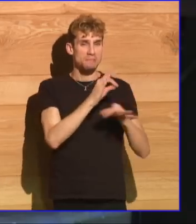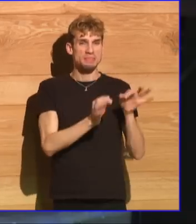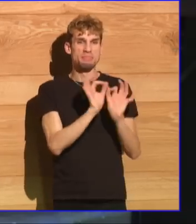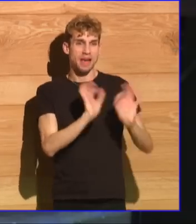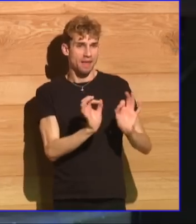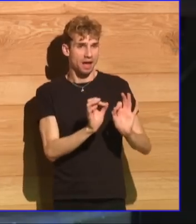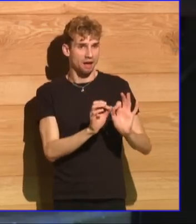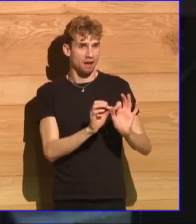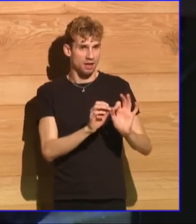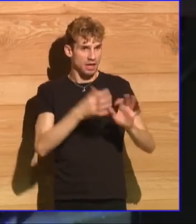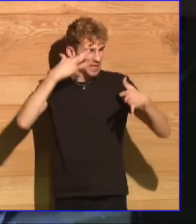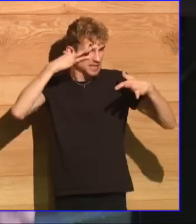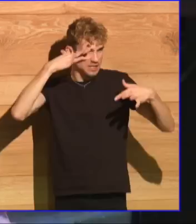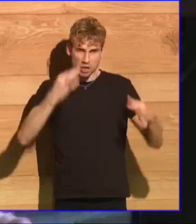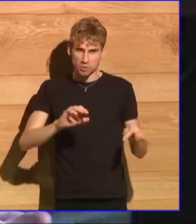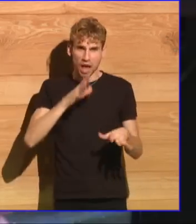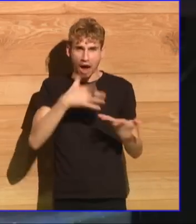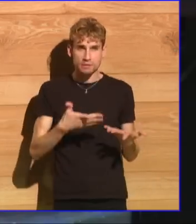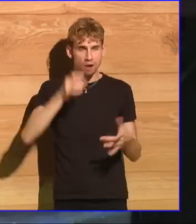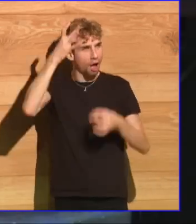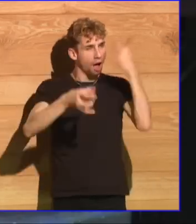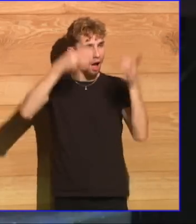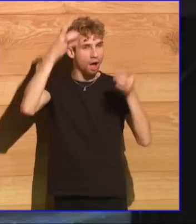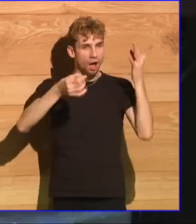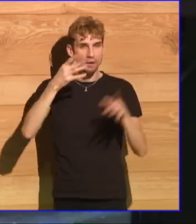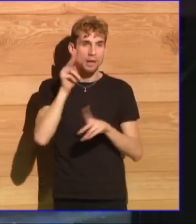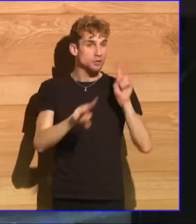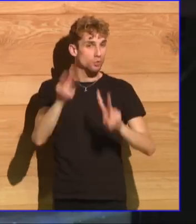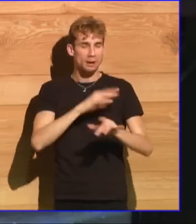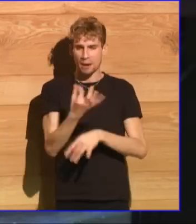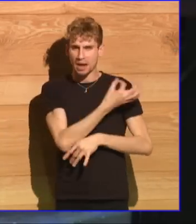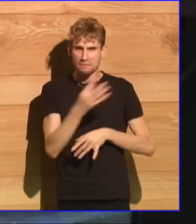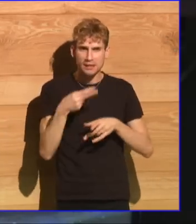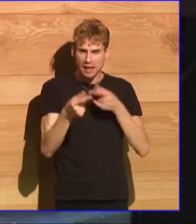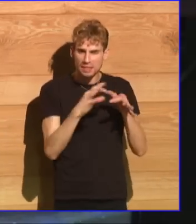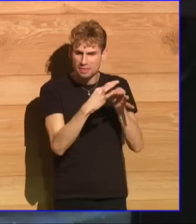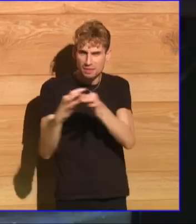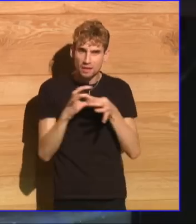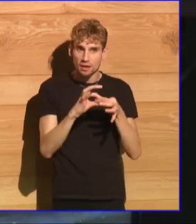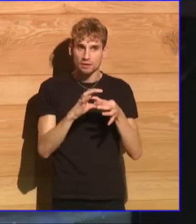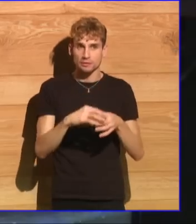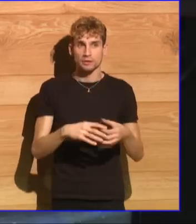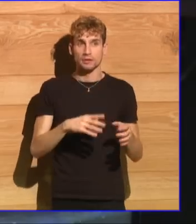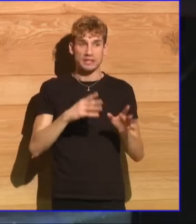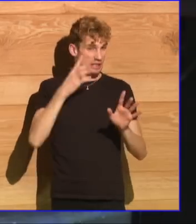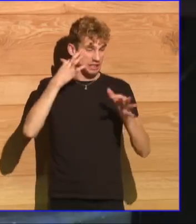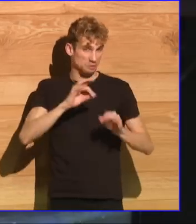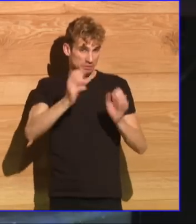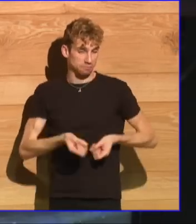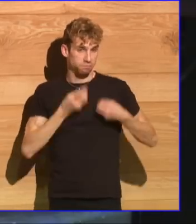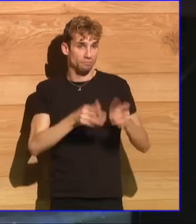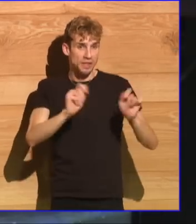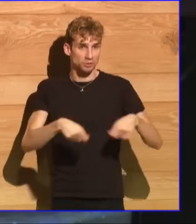y empezaría ahora a generar ideas visuales tan perfectas, tan coreográficas, tan increíbles y le saldrían con una naturalidad que a todos los demás